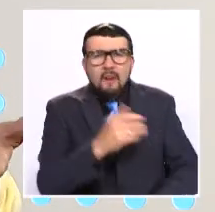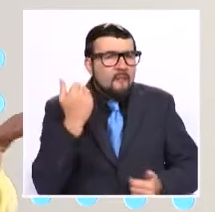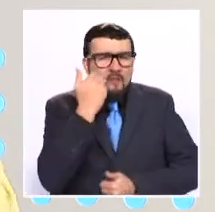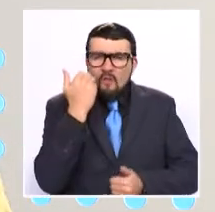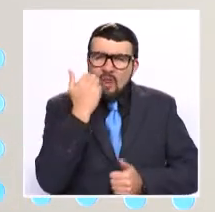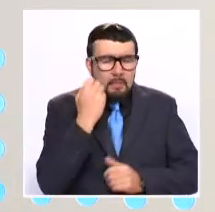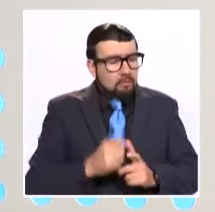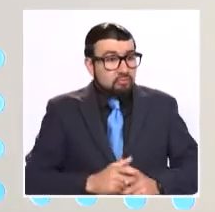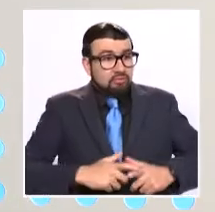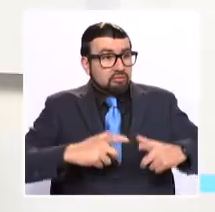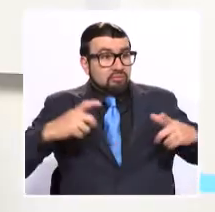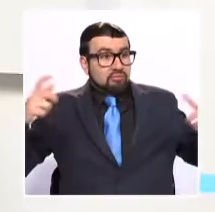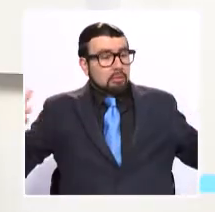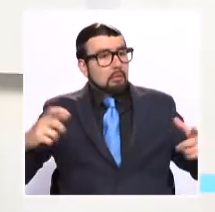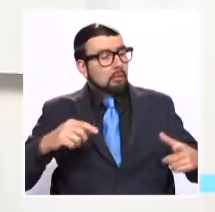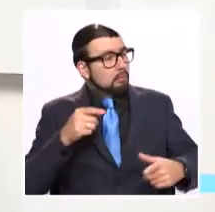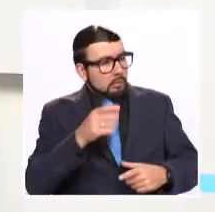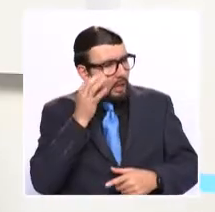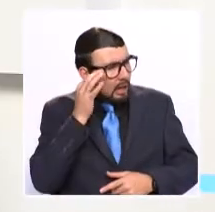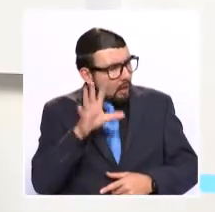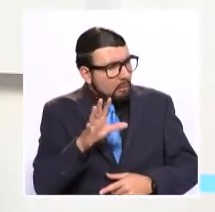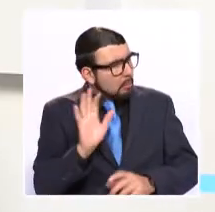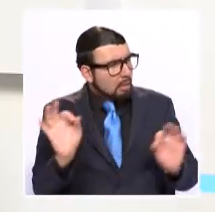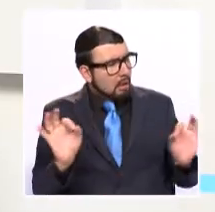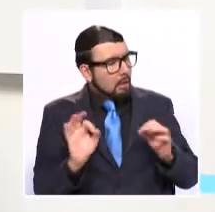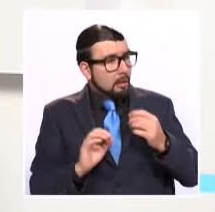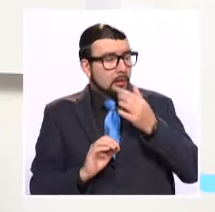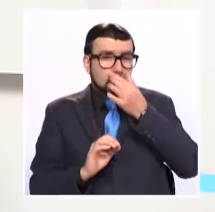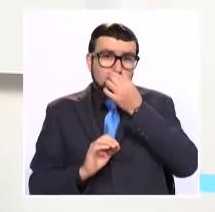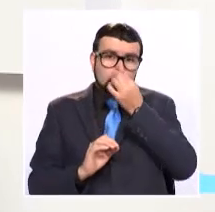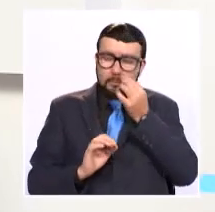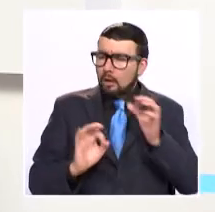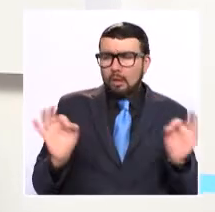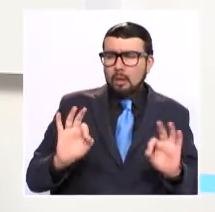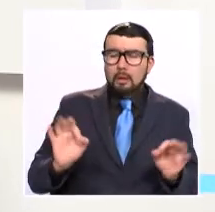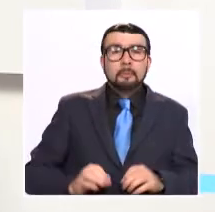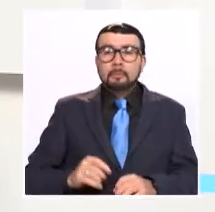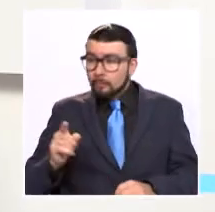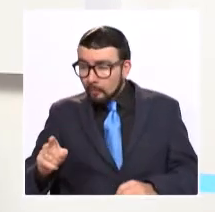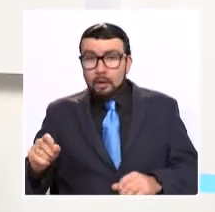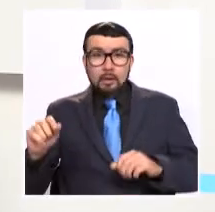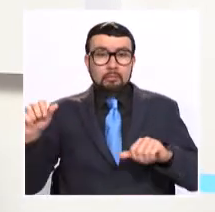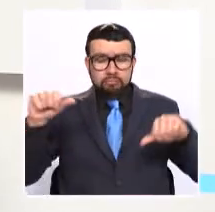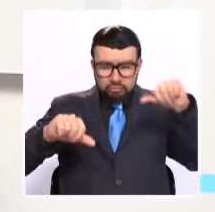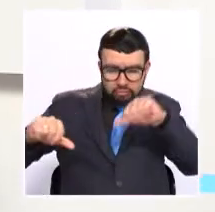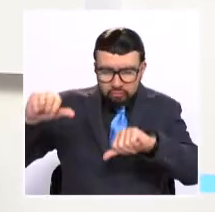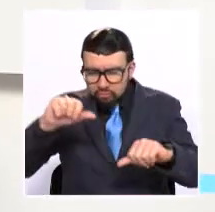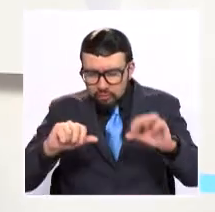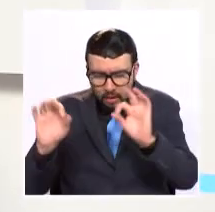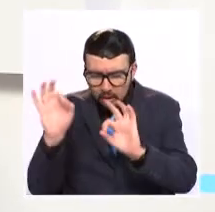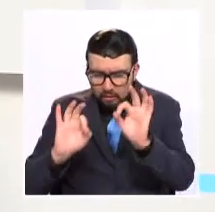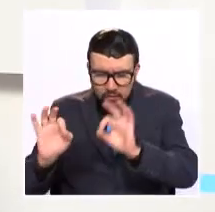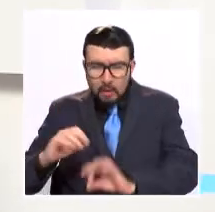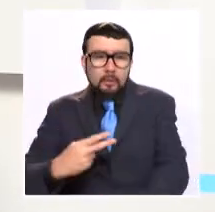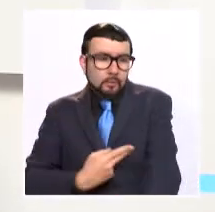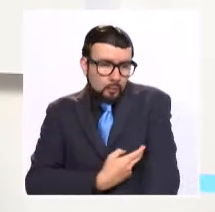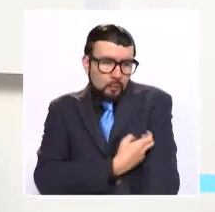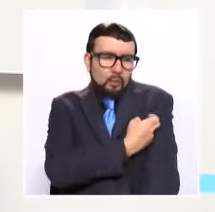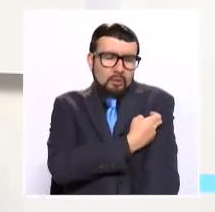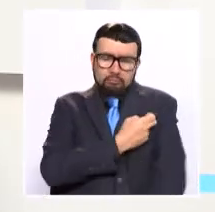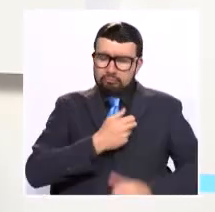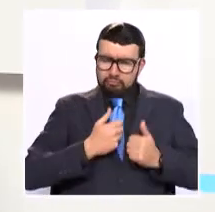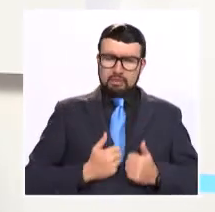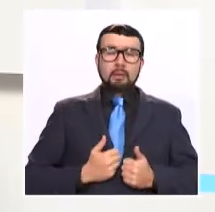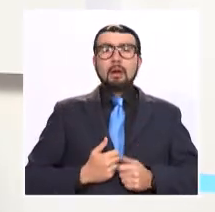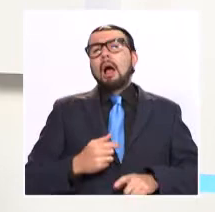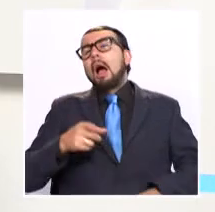patológicos, reacciones secundarias? No, señor, estas vacunas son supremamente bien toleradas. Pueden haber unas